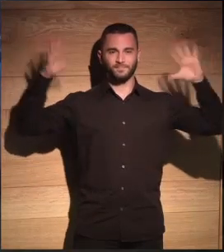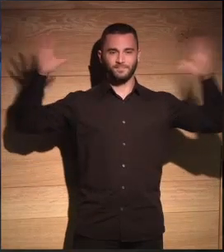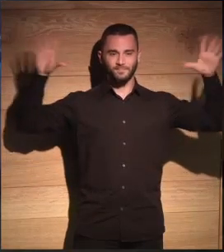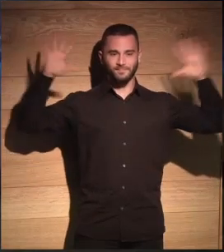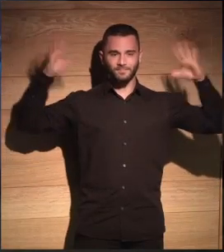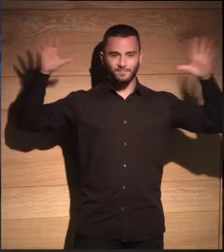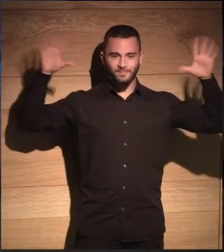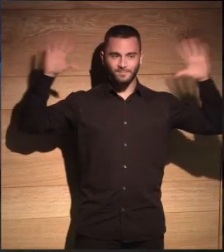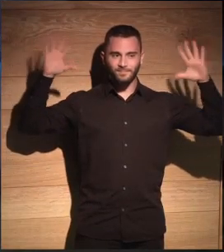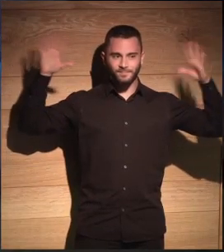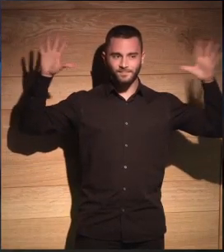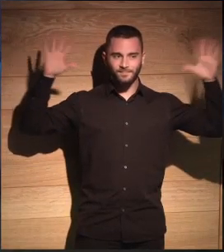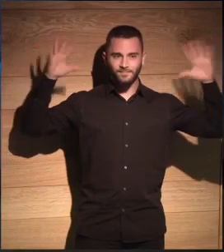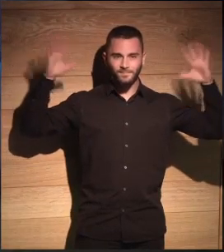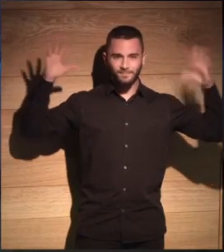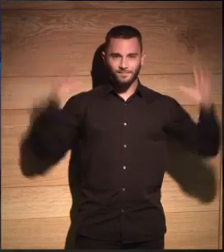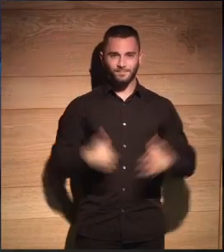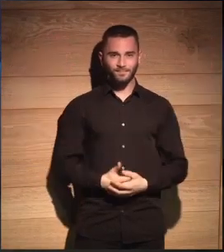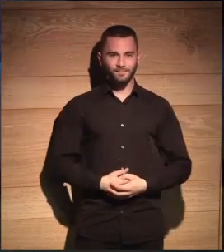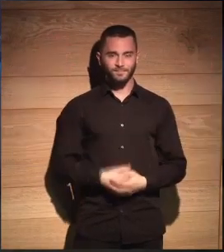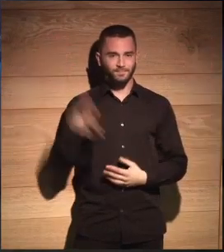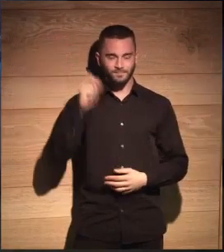Y como estoy en casa, lo rompo.